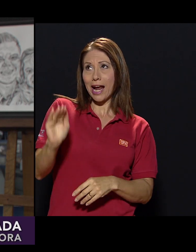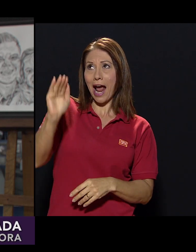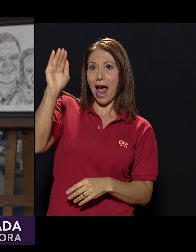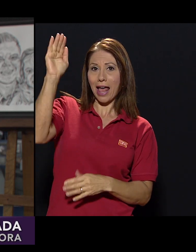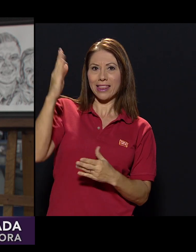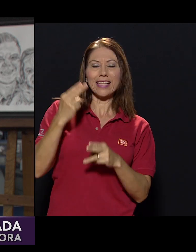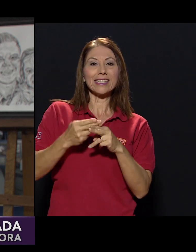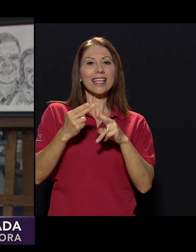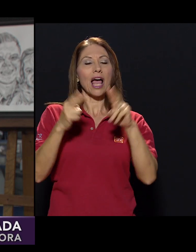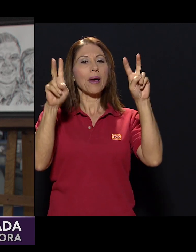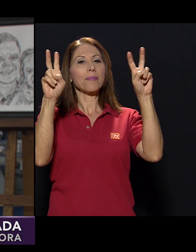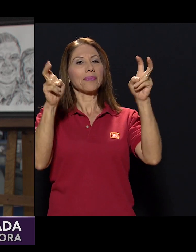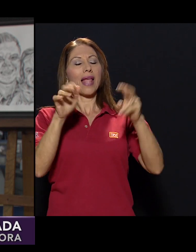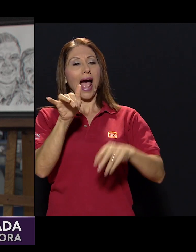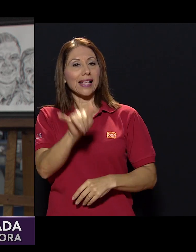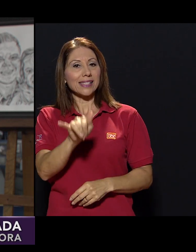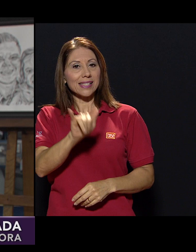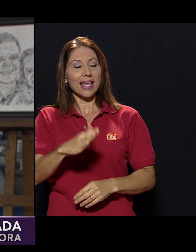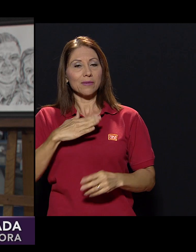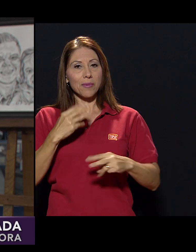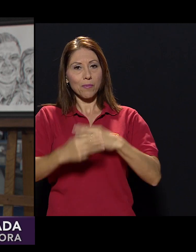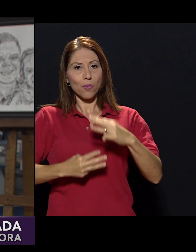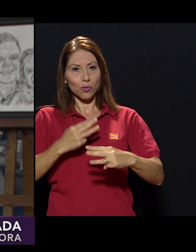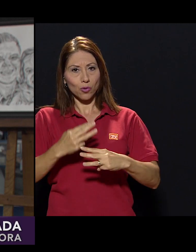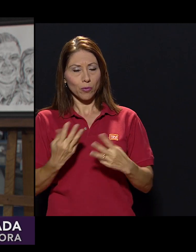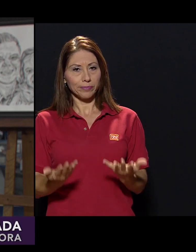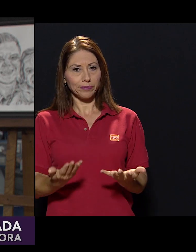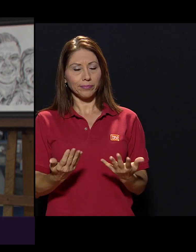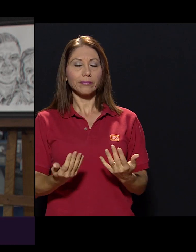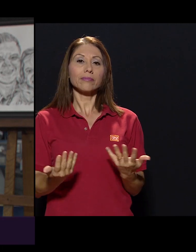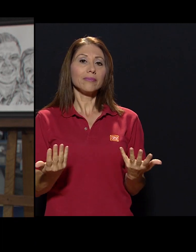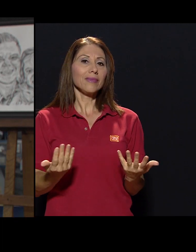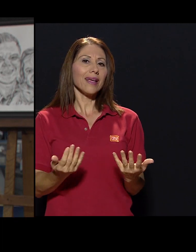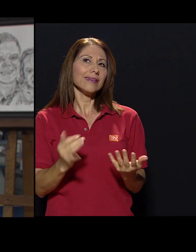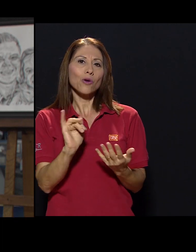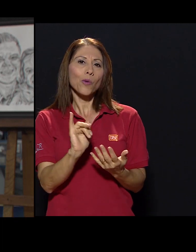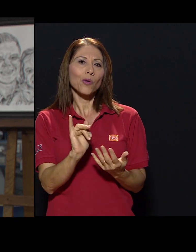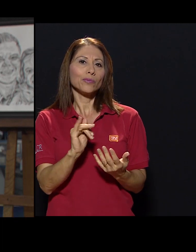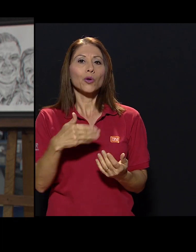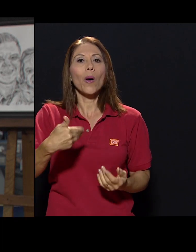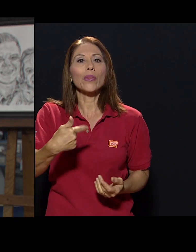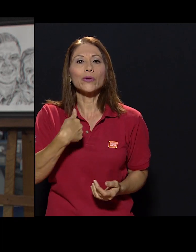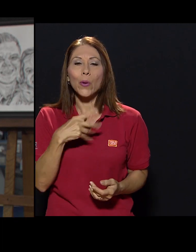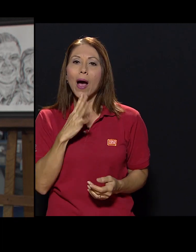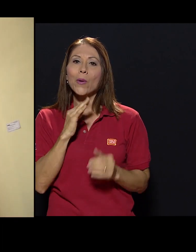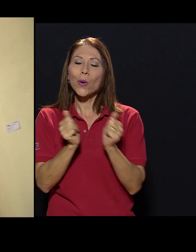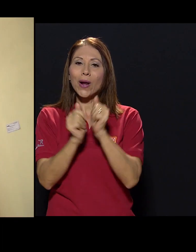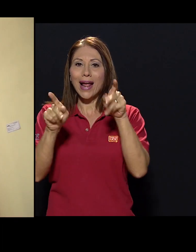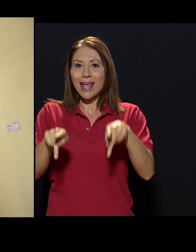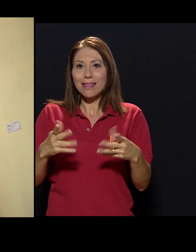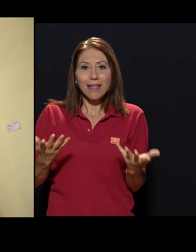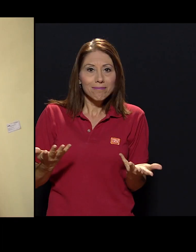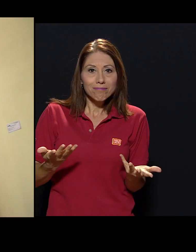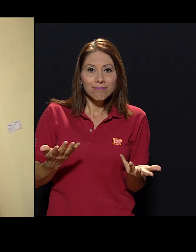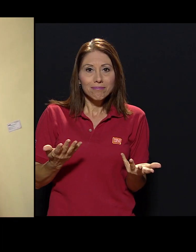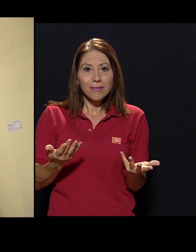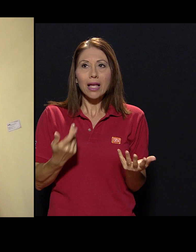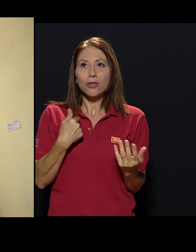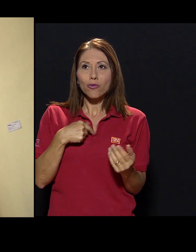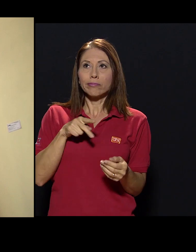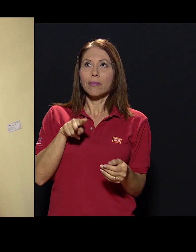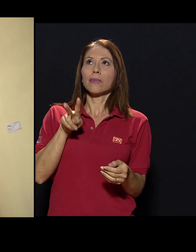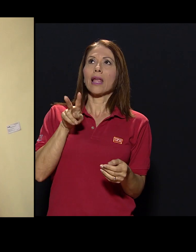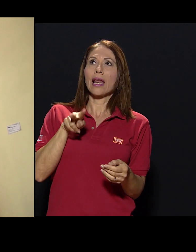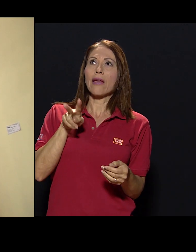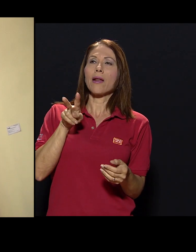decirlo así Se llama Así es mi mundo Y es Trata de Cuando yo hablo Con la gente Tan solo el hecho De